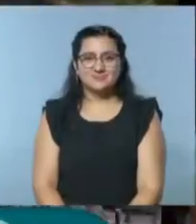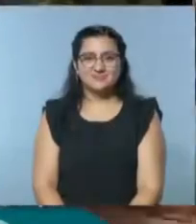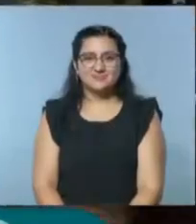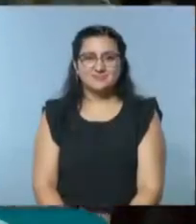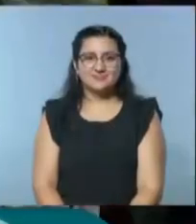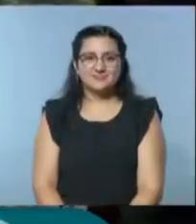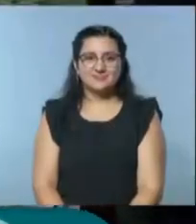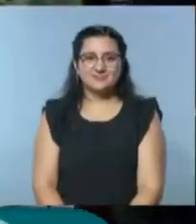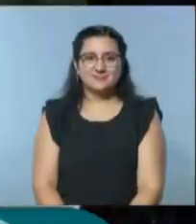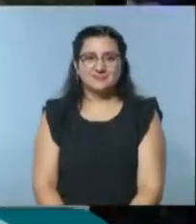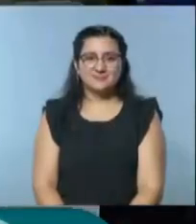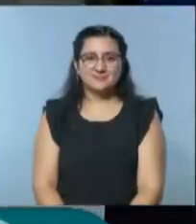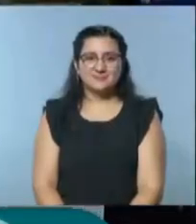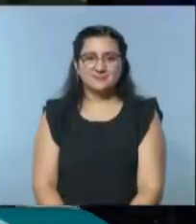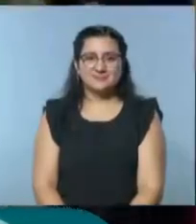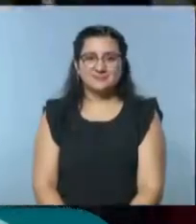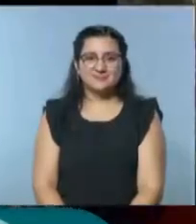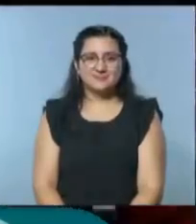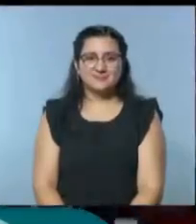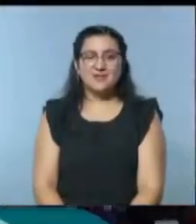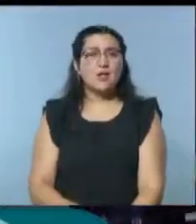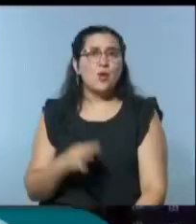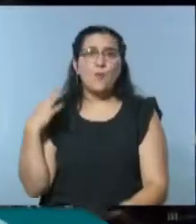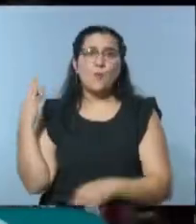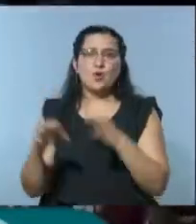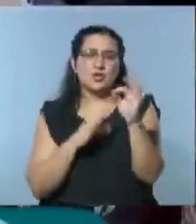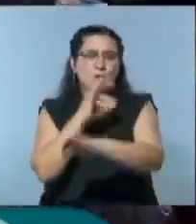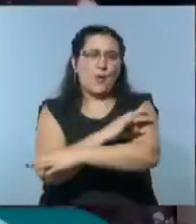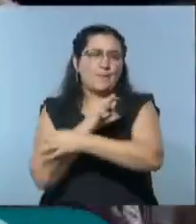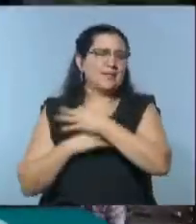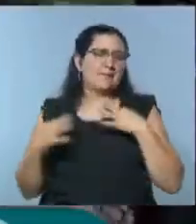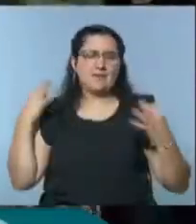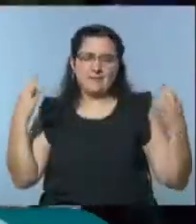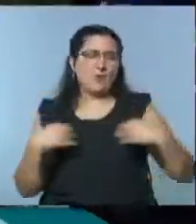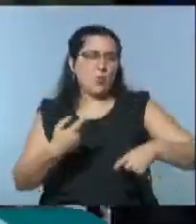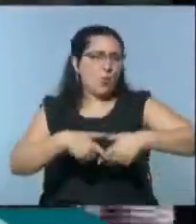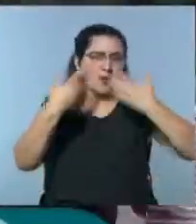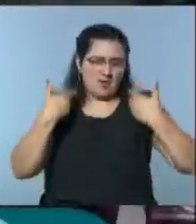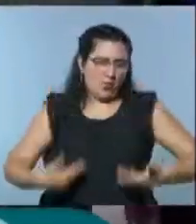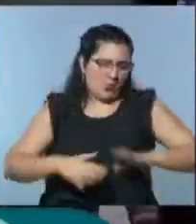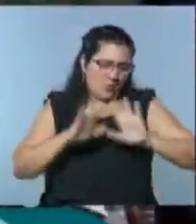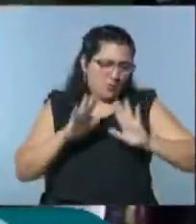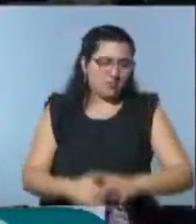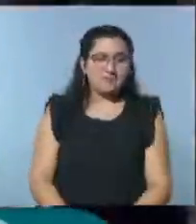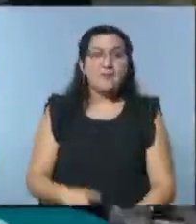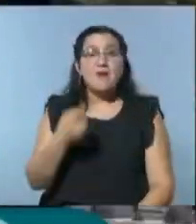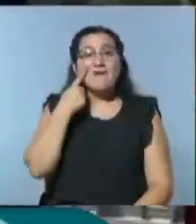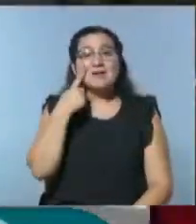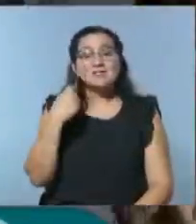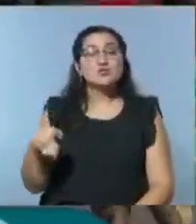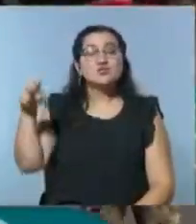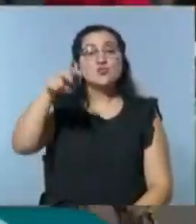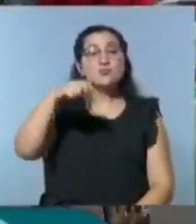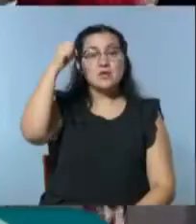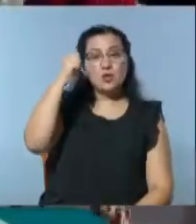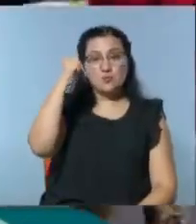cara y otros pican en todas partes del cuerpo. En todas partes, no discriminan. Vamos a ver si nos subimos al bondi este,